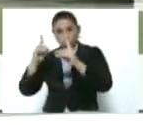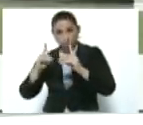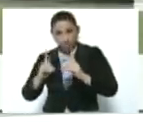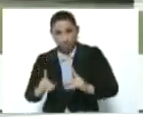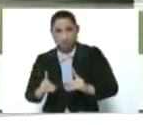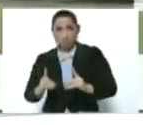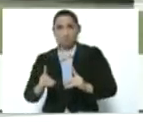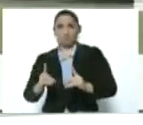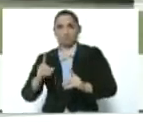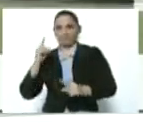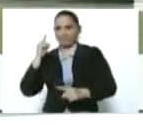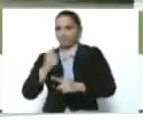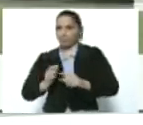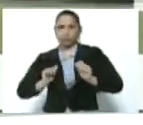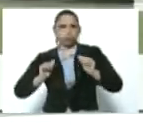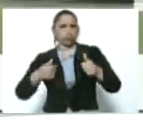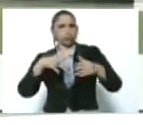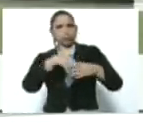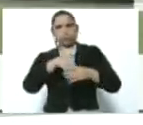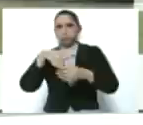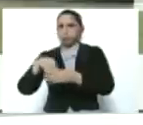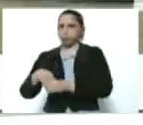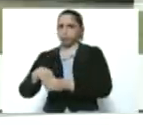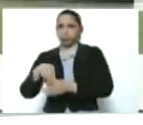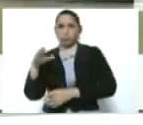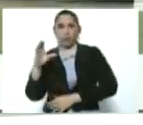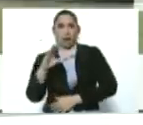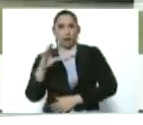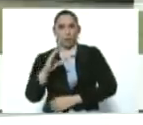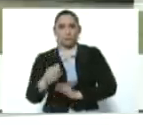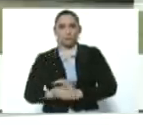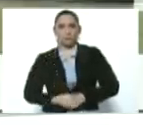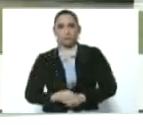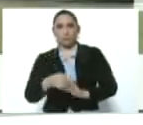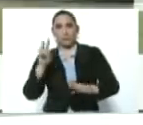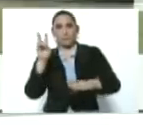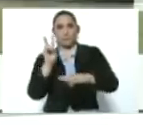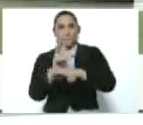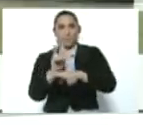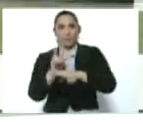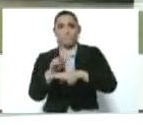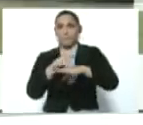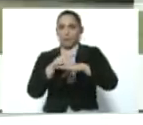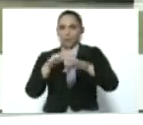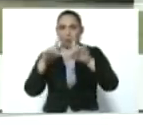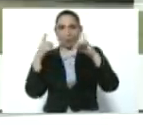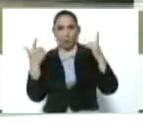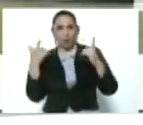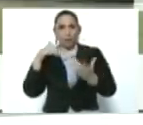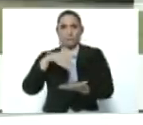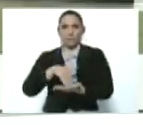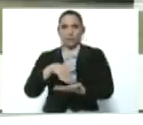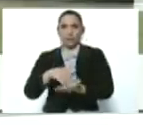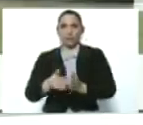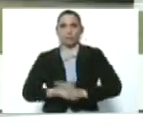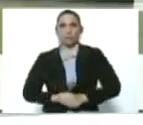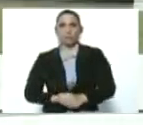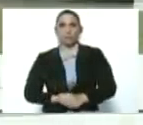iniciar la cuarentena en la región capital caracas vargas perdón la guaira y miranda